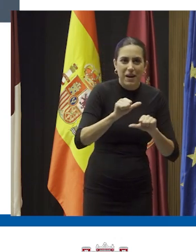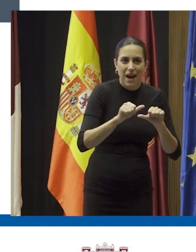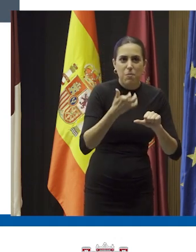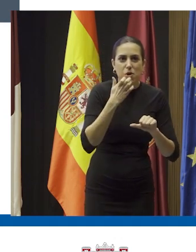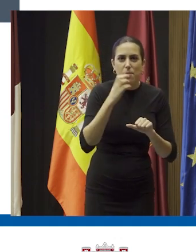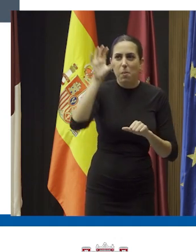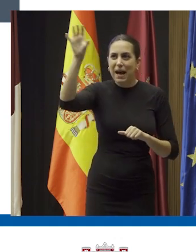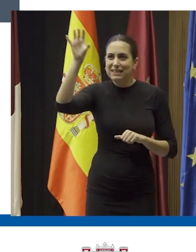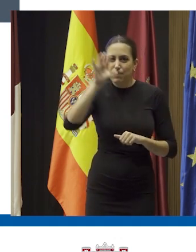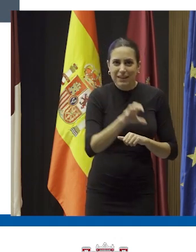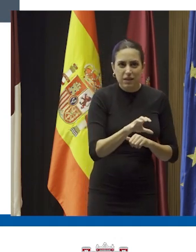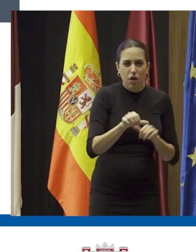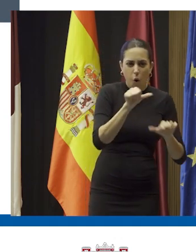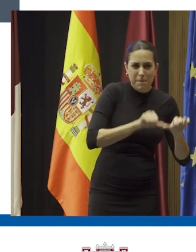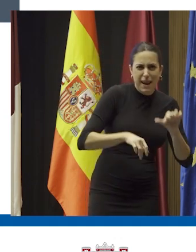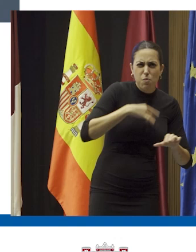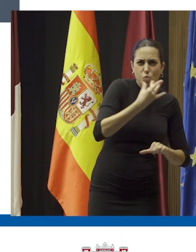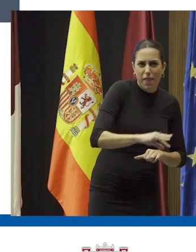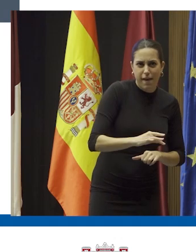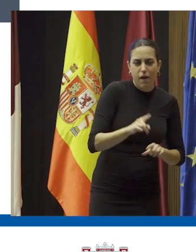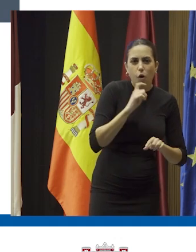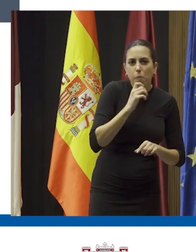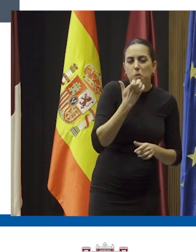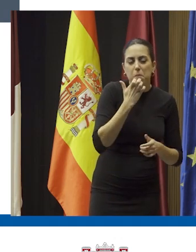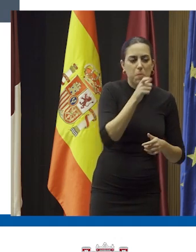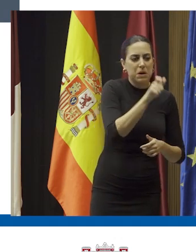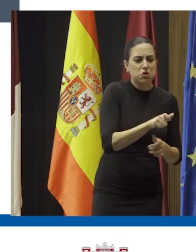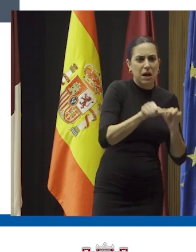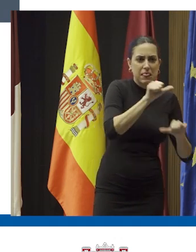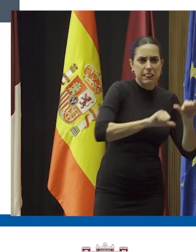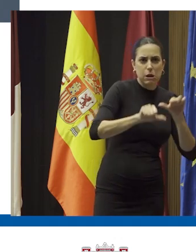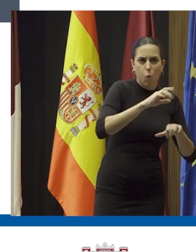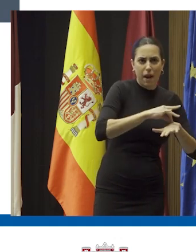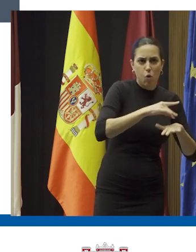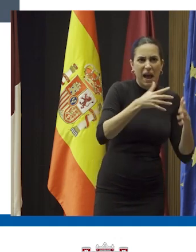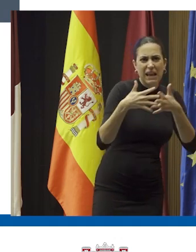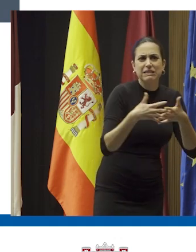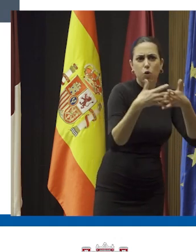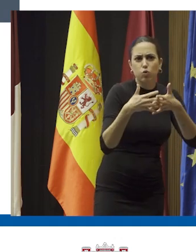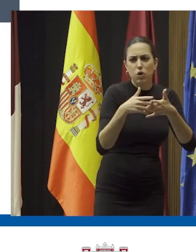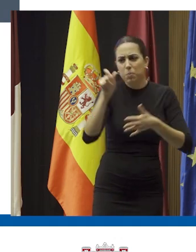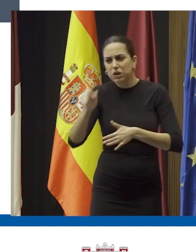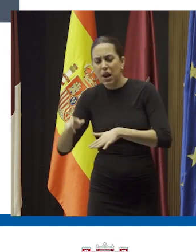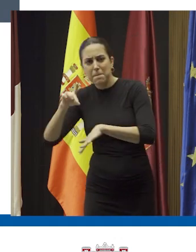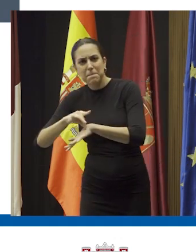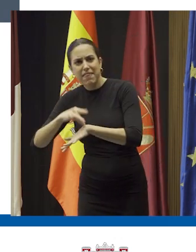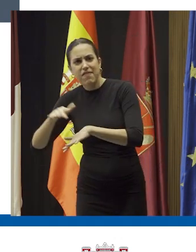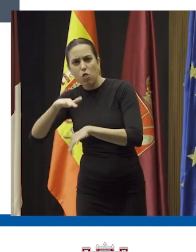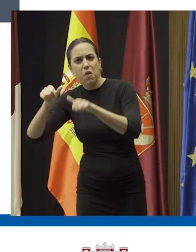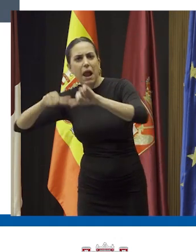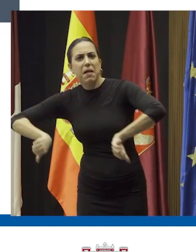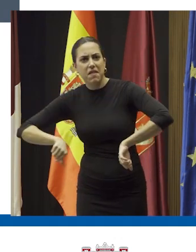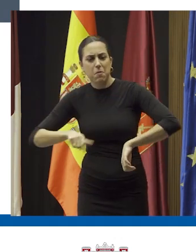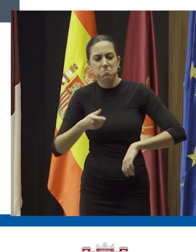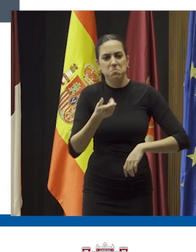continente a otro. El cirujano estar en Estados Unidos y el paciente estar en Albacete, mandando las órdenes.